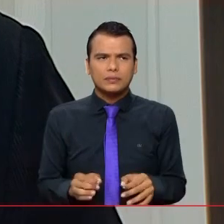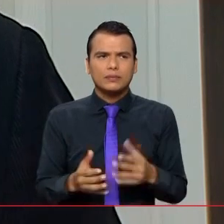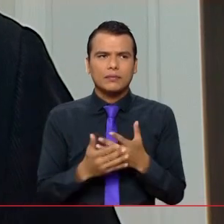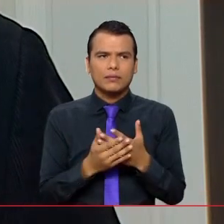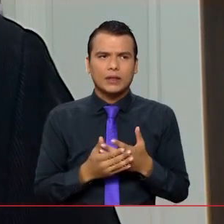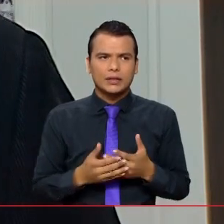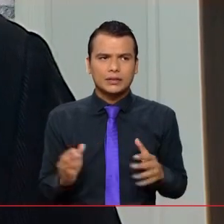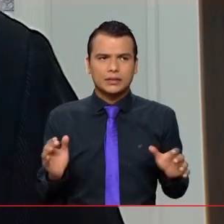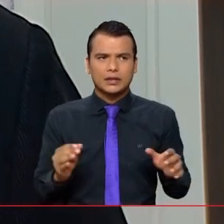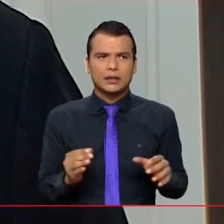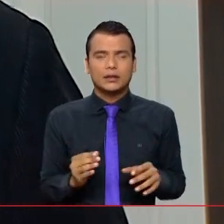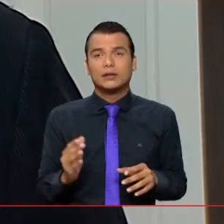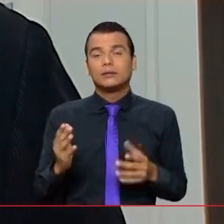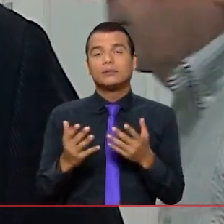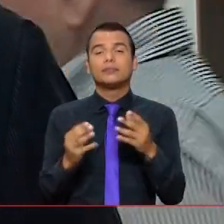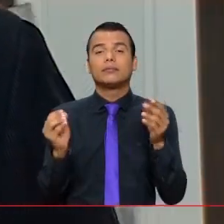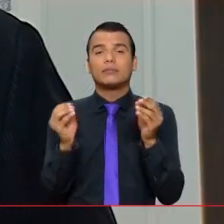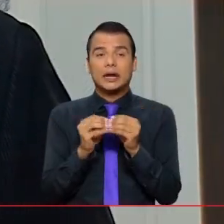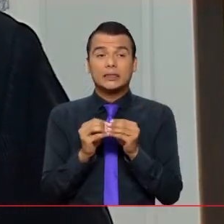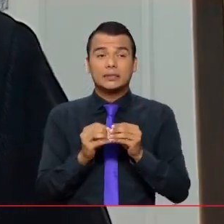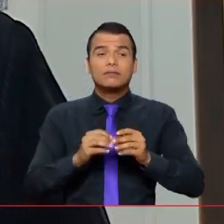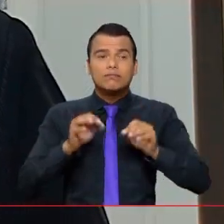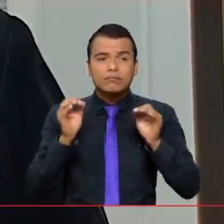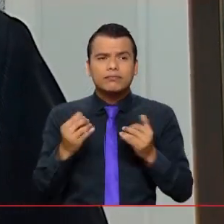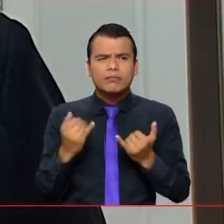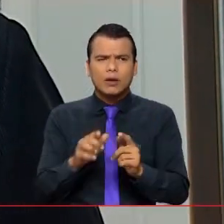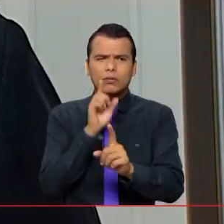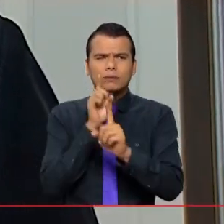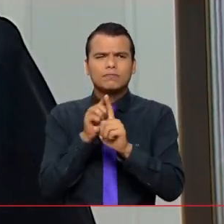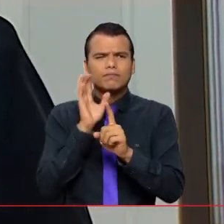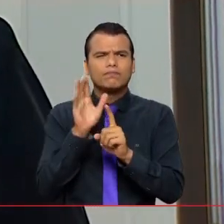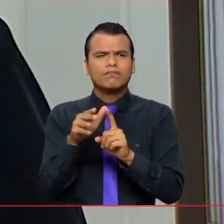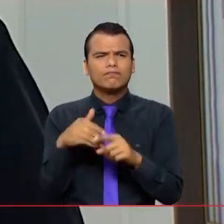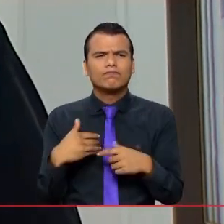normalmente anuales, y lo que se busca es